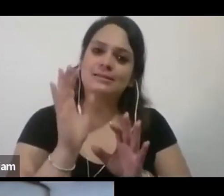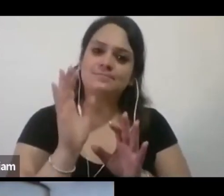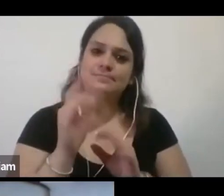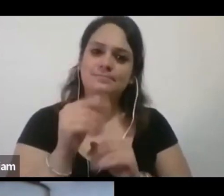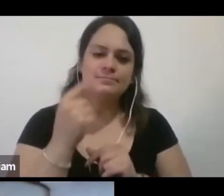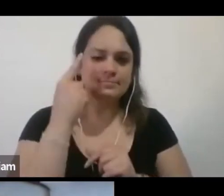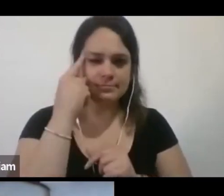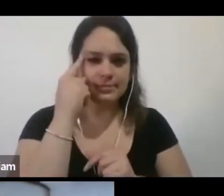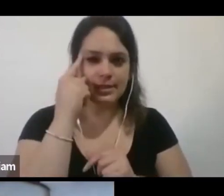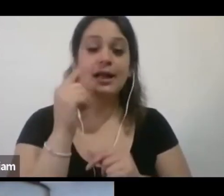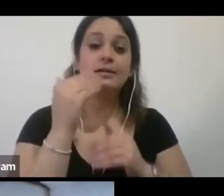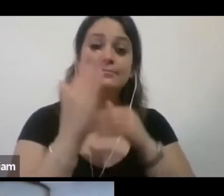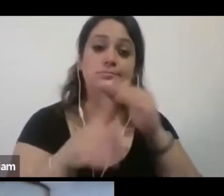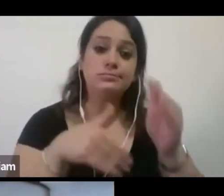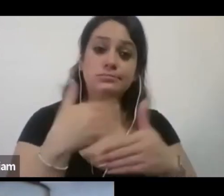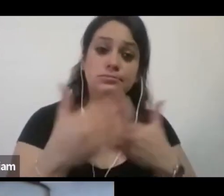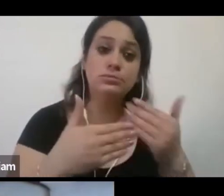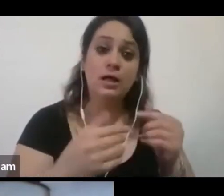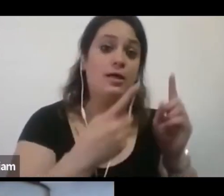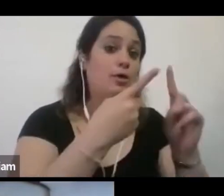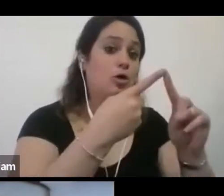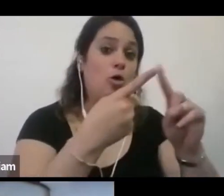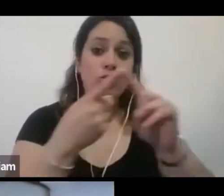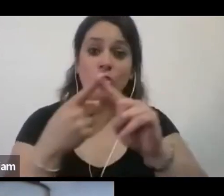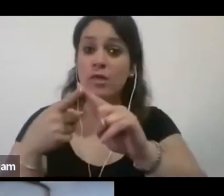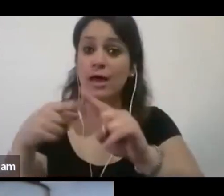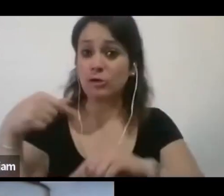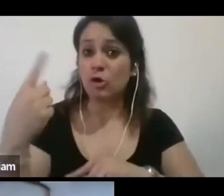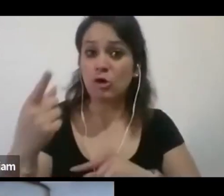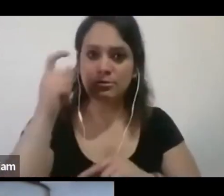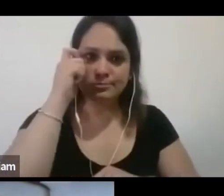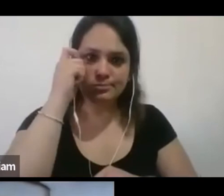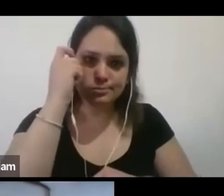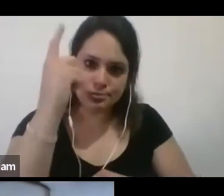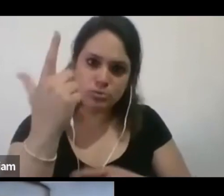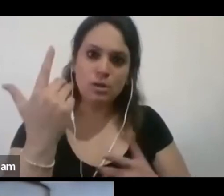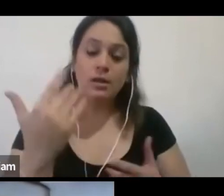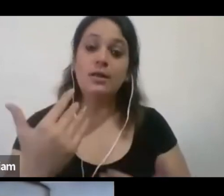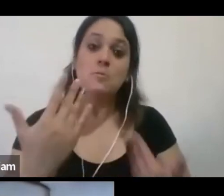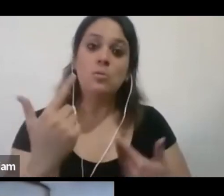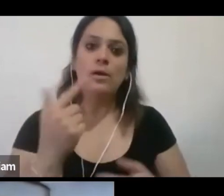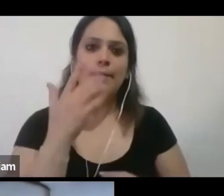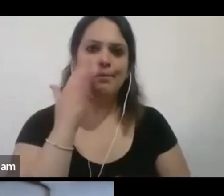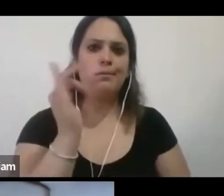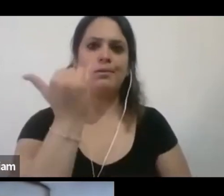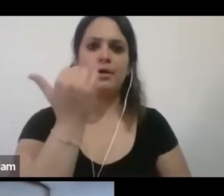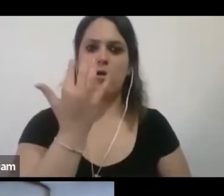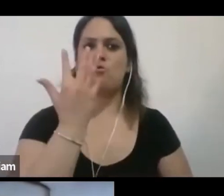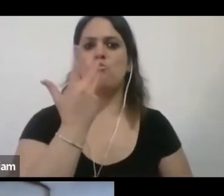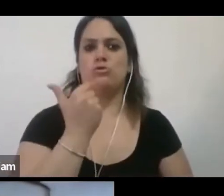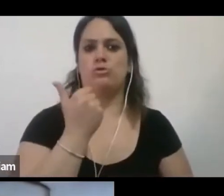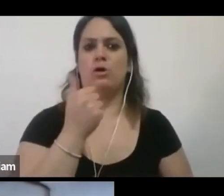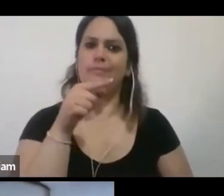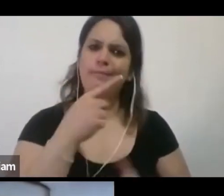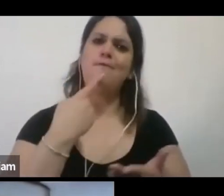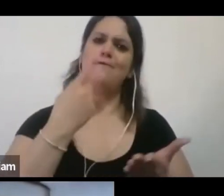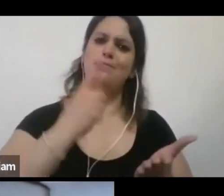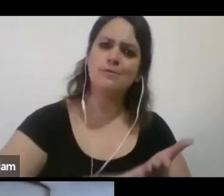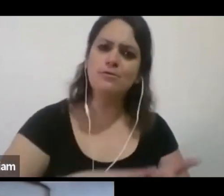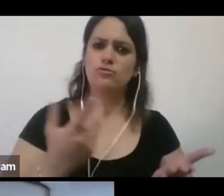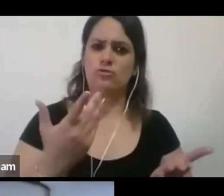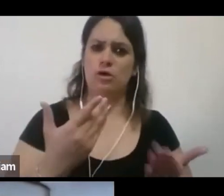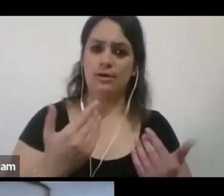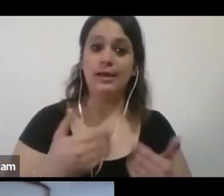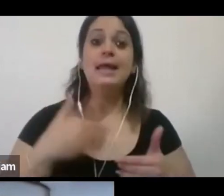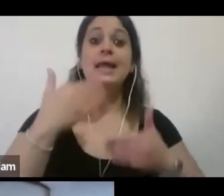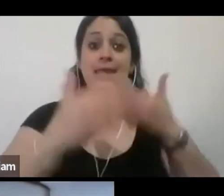va desarrollando con otros y formando con otros, y que sí se puede avanzar y sí se